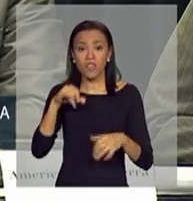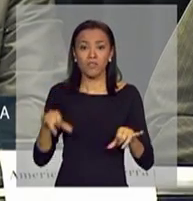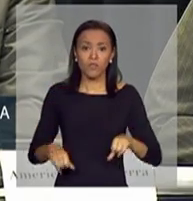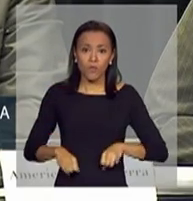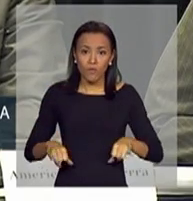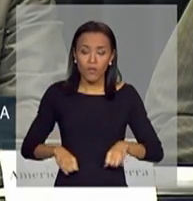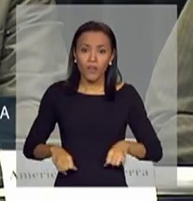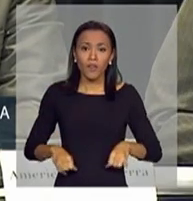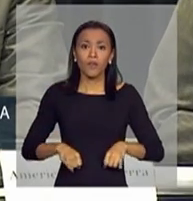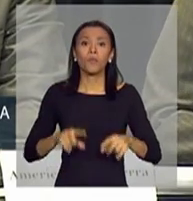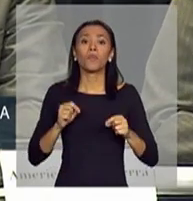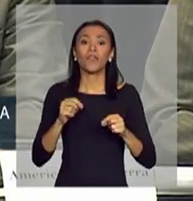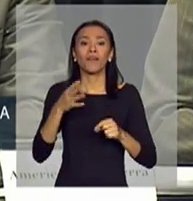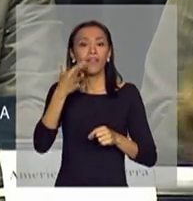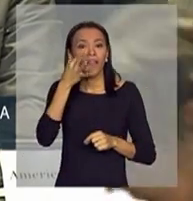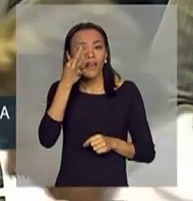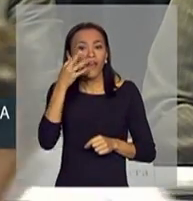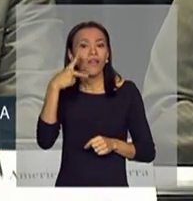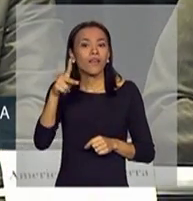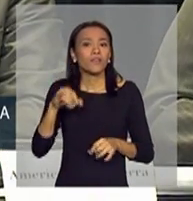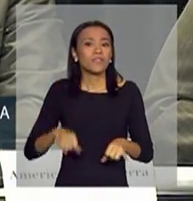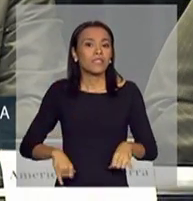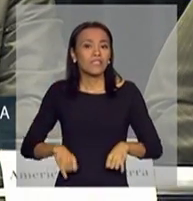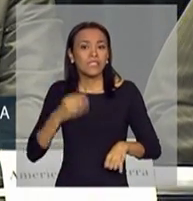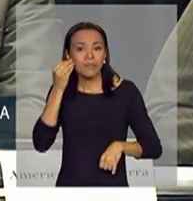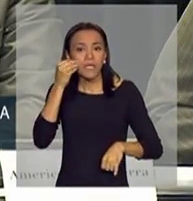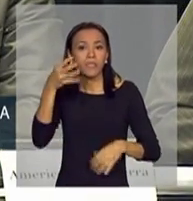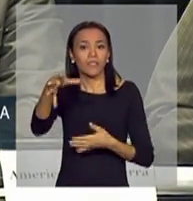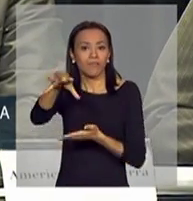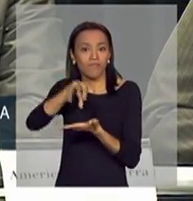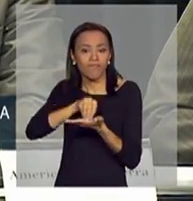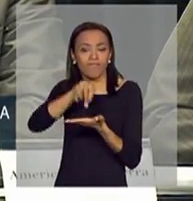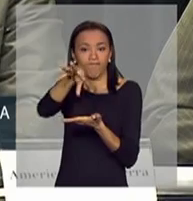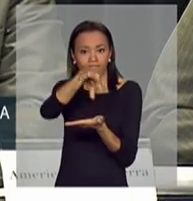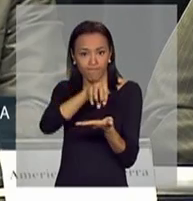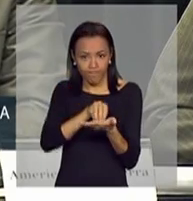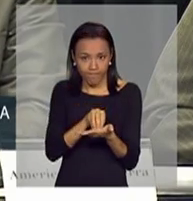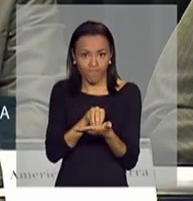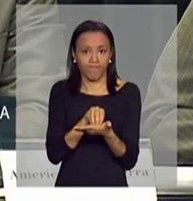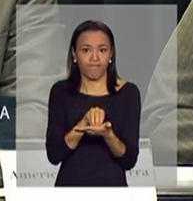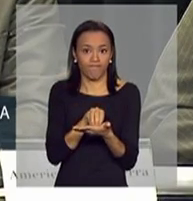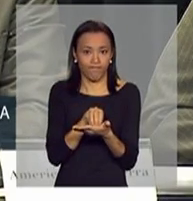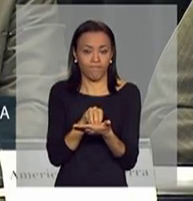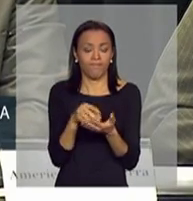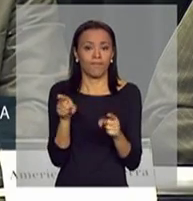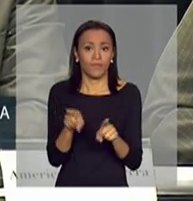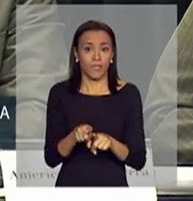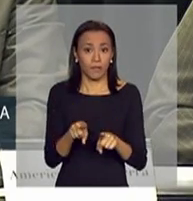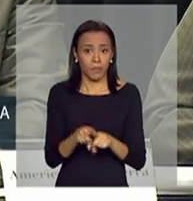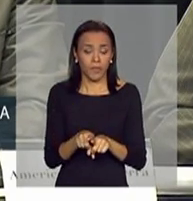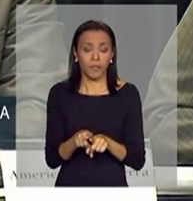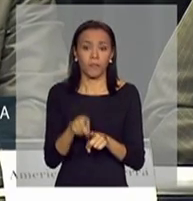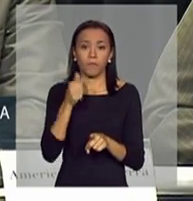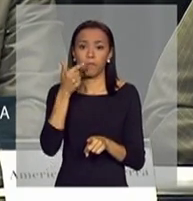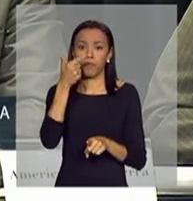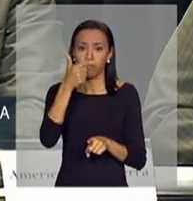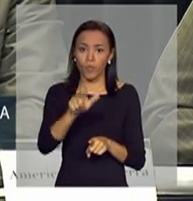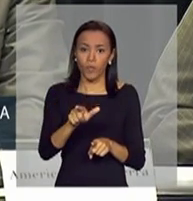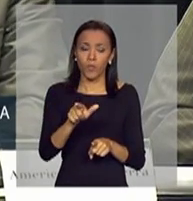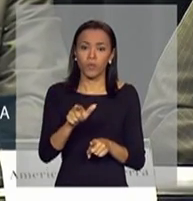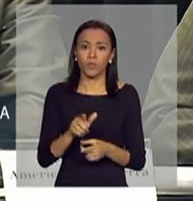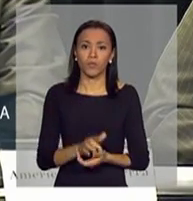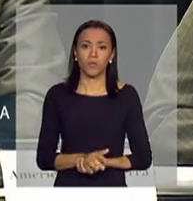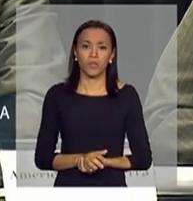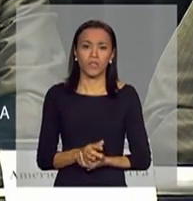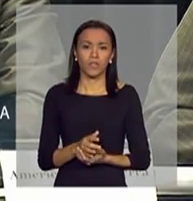de proporcionar sus testimonios y sus relatos. Y esto nosotros lo vemos muy vinculado al tema